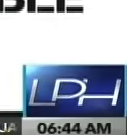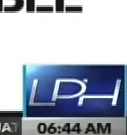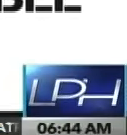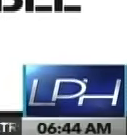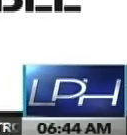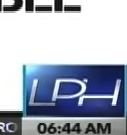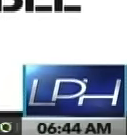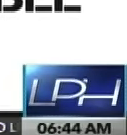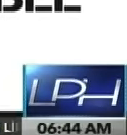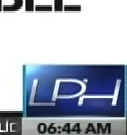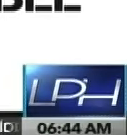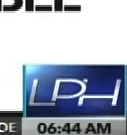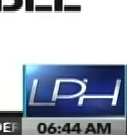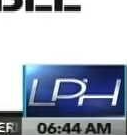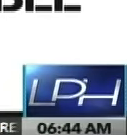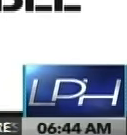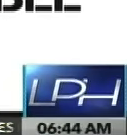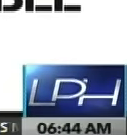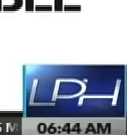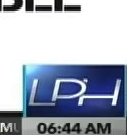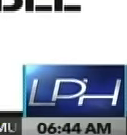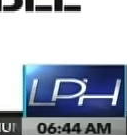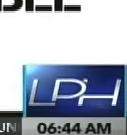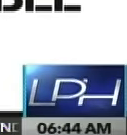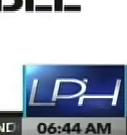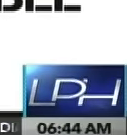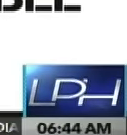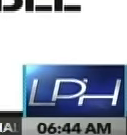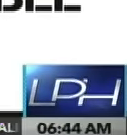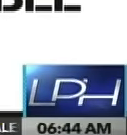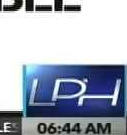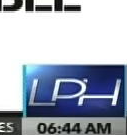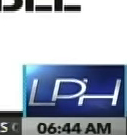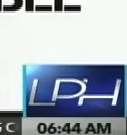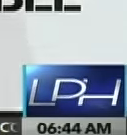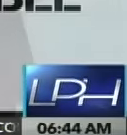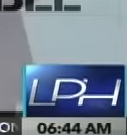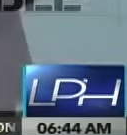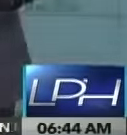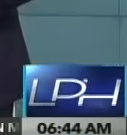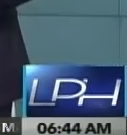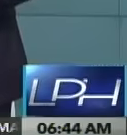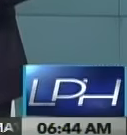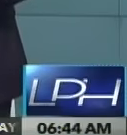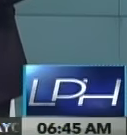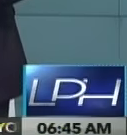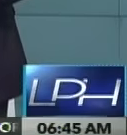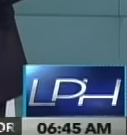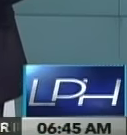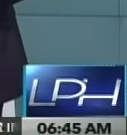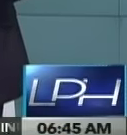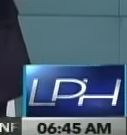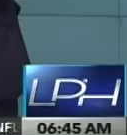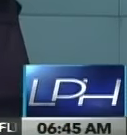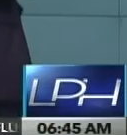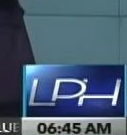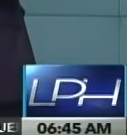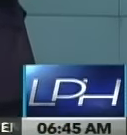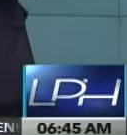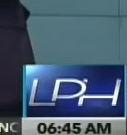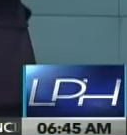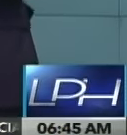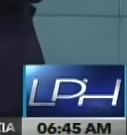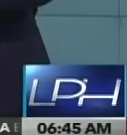Compañero, que tu voz. Fabricio